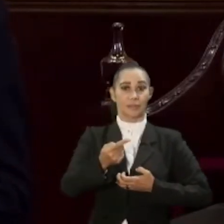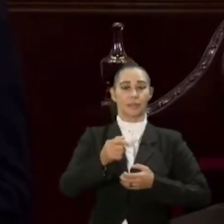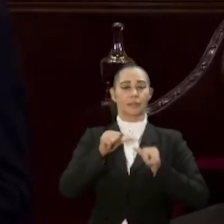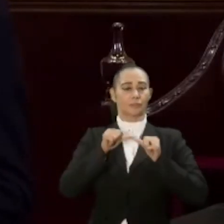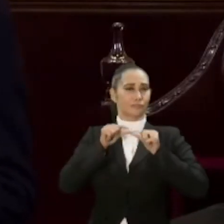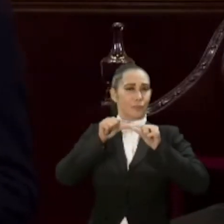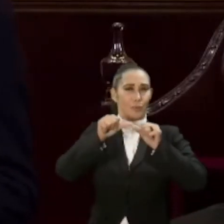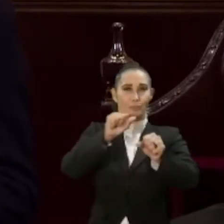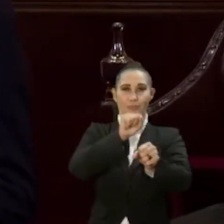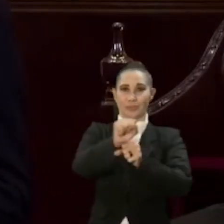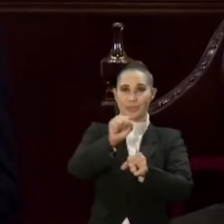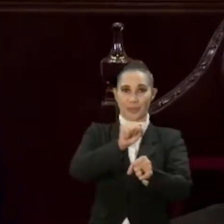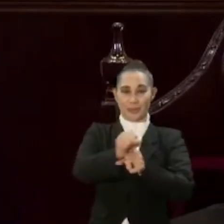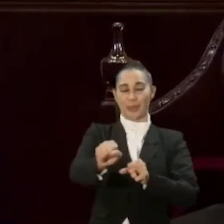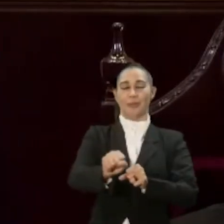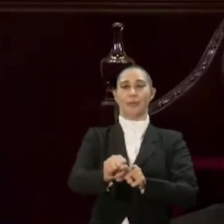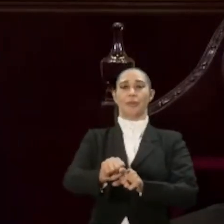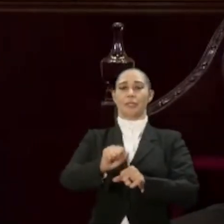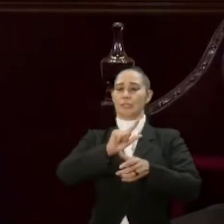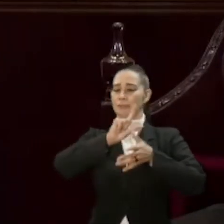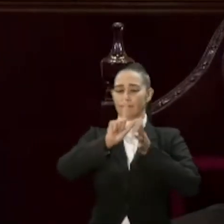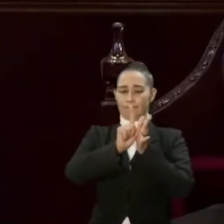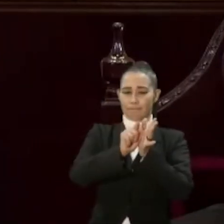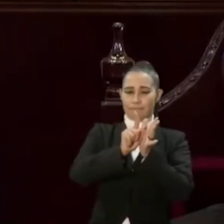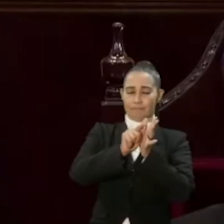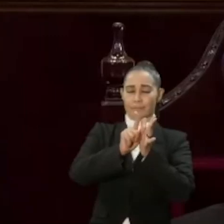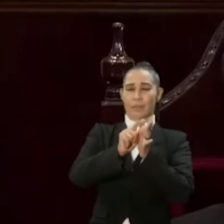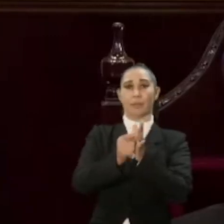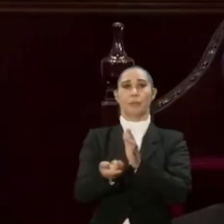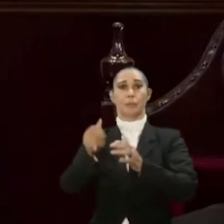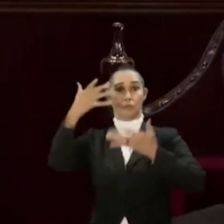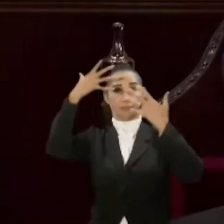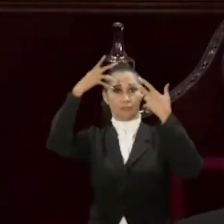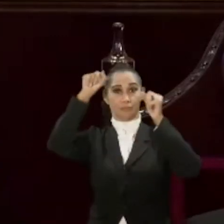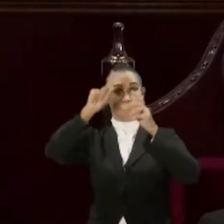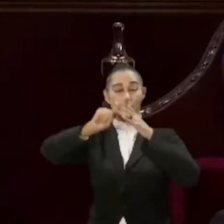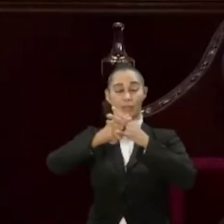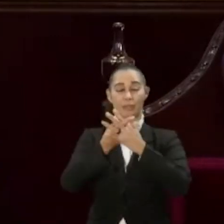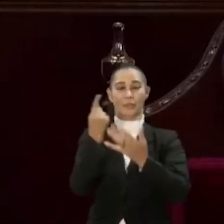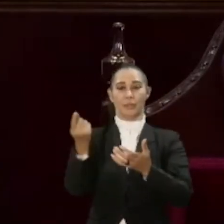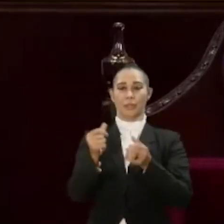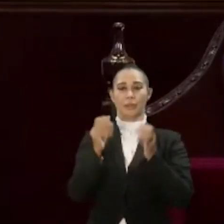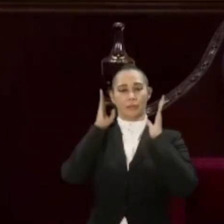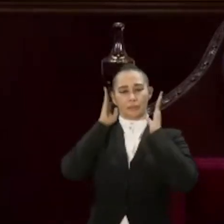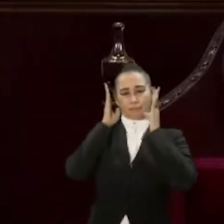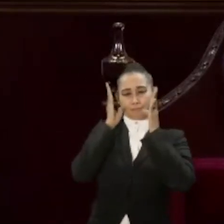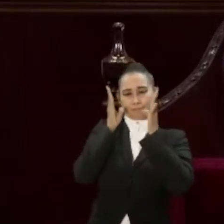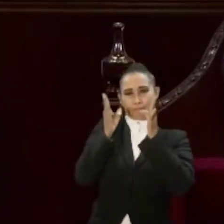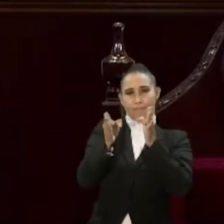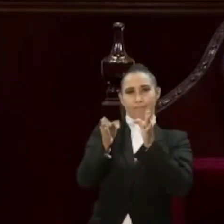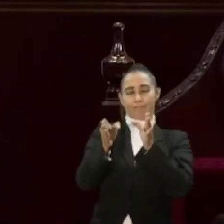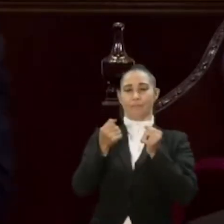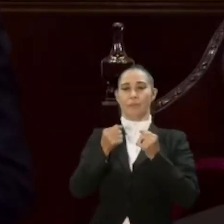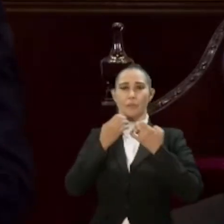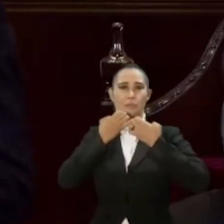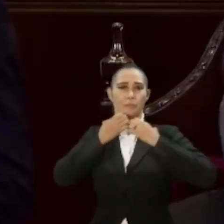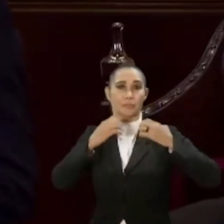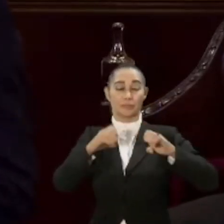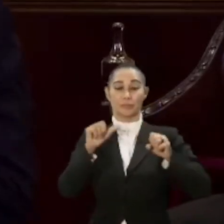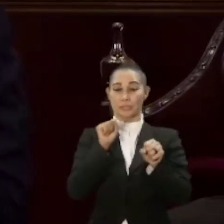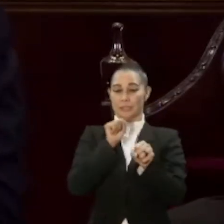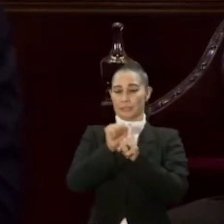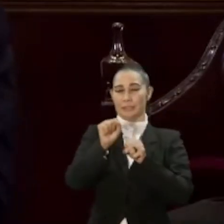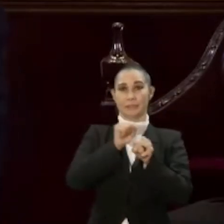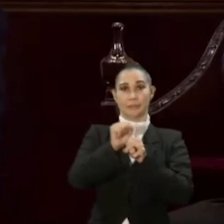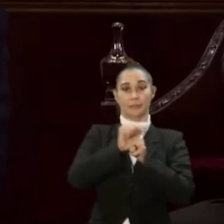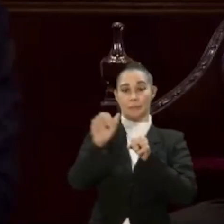estamos avanzando. Que cada minuto que he pasado como presidente he puesto mi más sincero esfuerzo